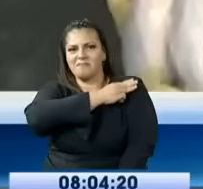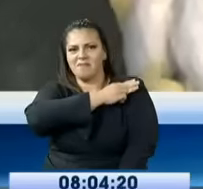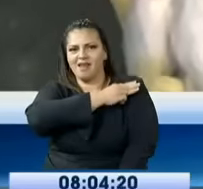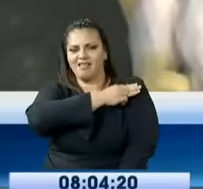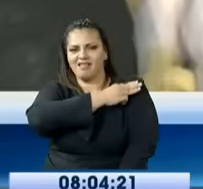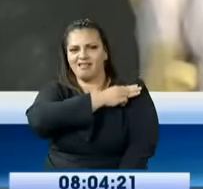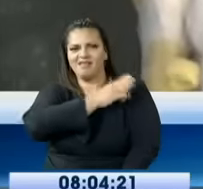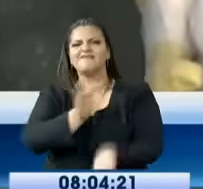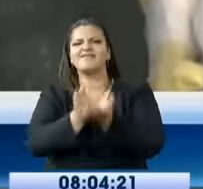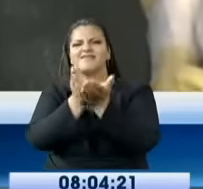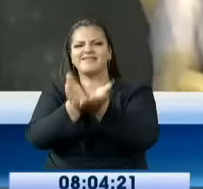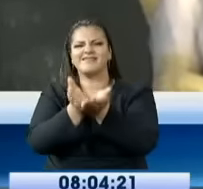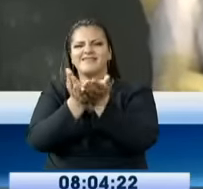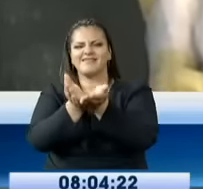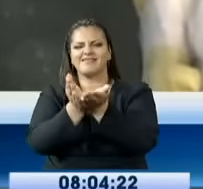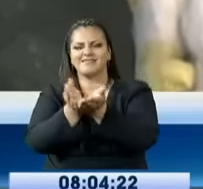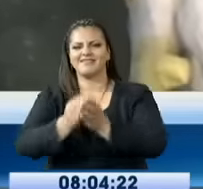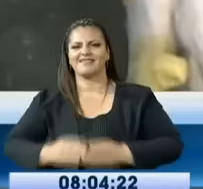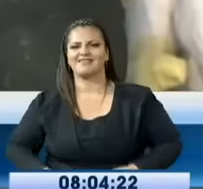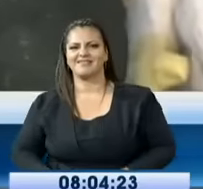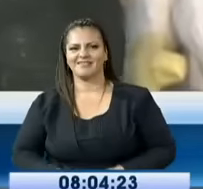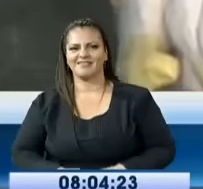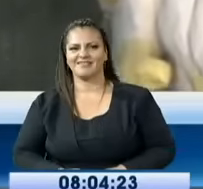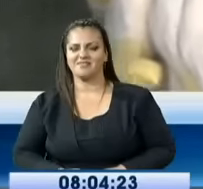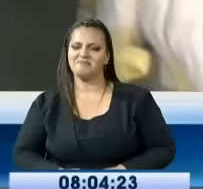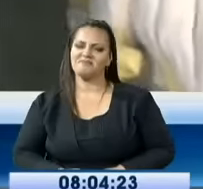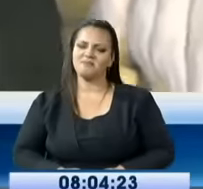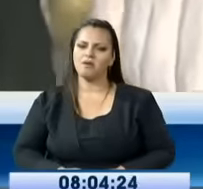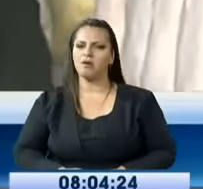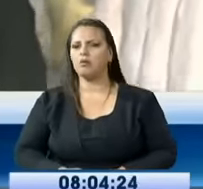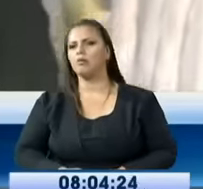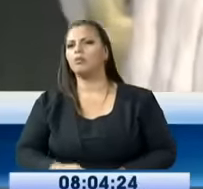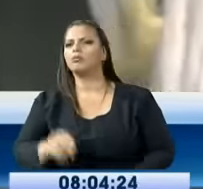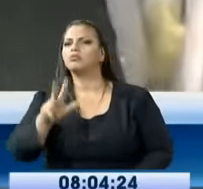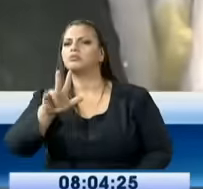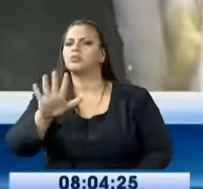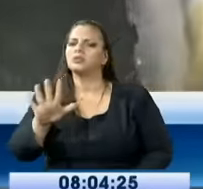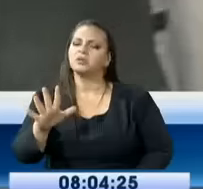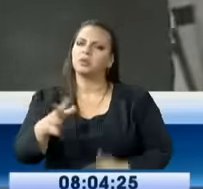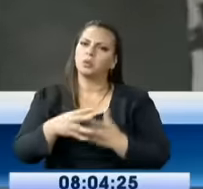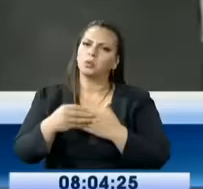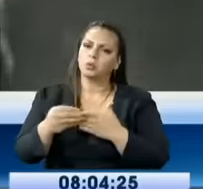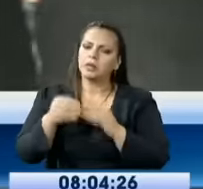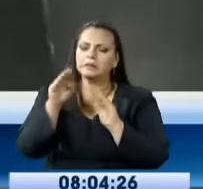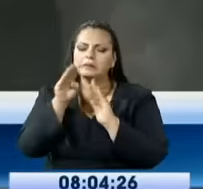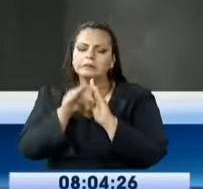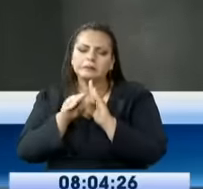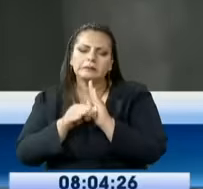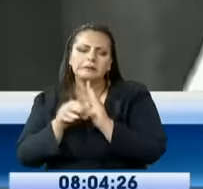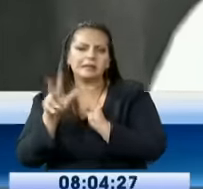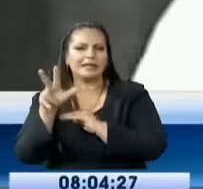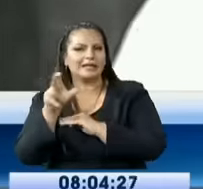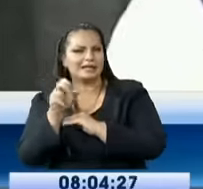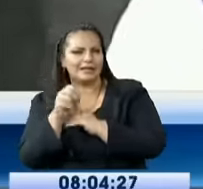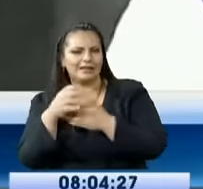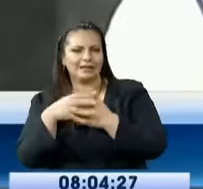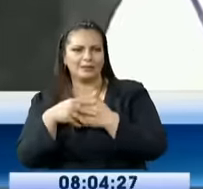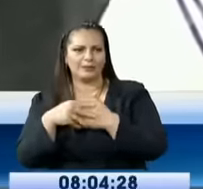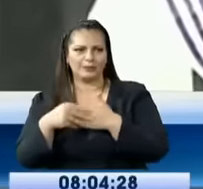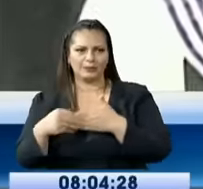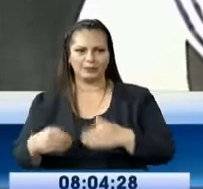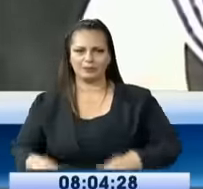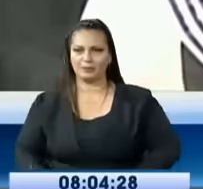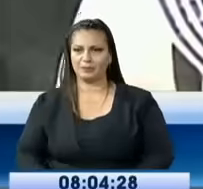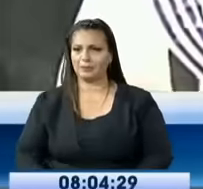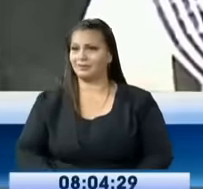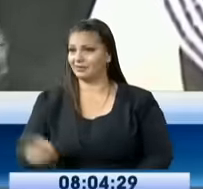marineros, sí. Para el marinero, sí, yo lo vendo a 35. Hasta 30 es lo menos. 30 es lo menos. Bueno, nuestro compañero Hugo Gavilanes,